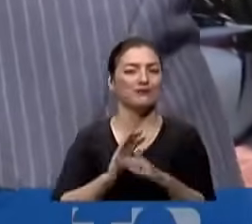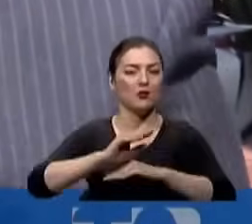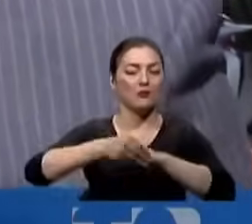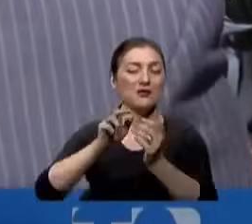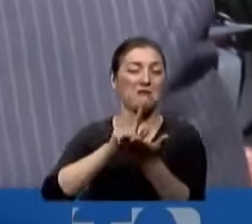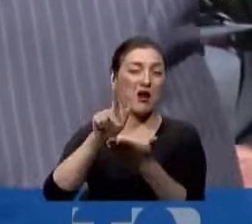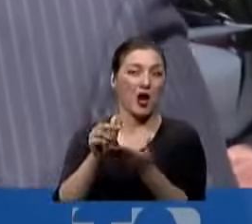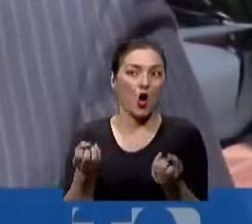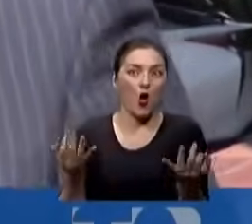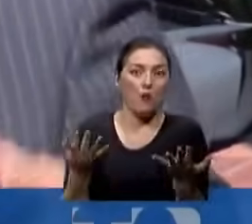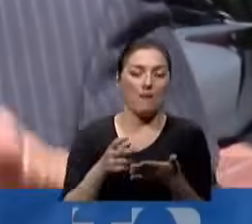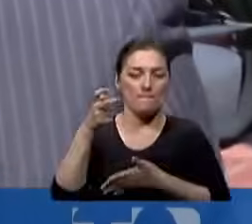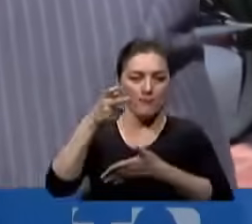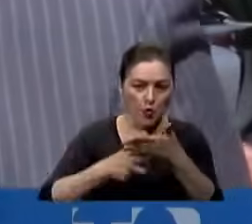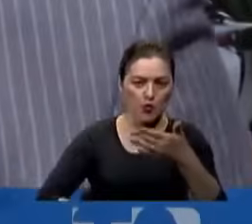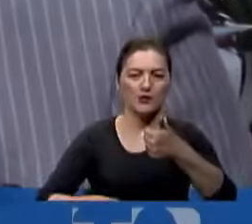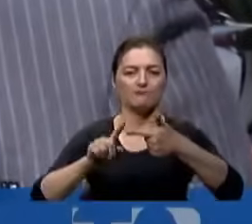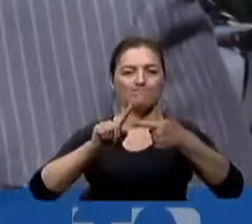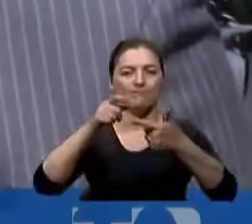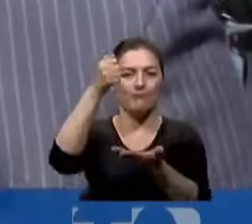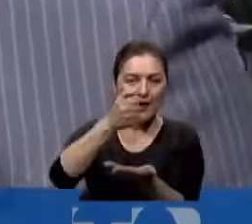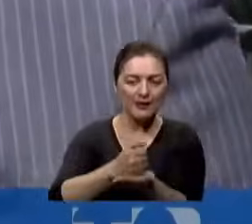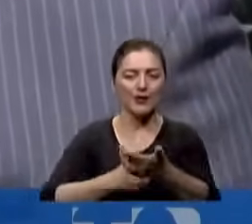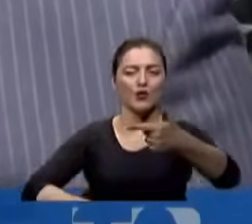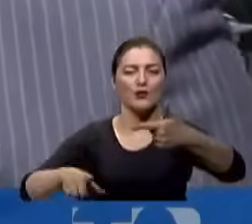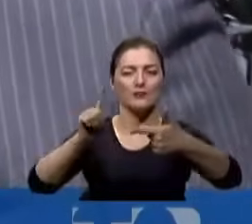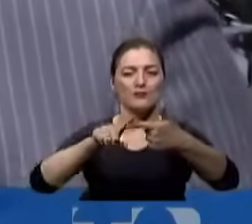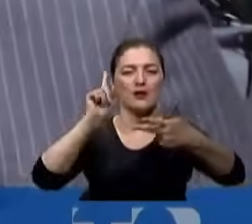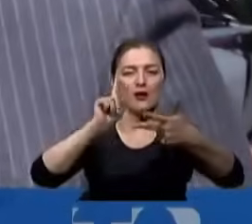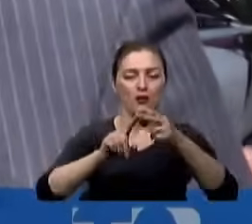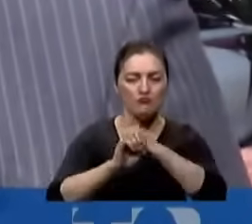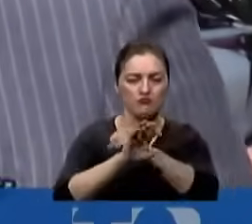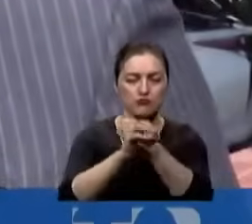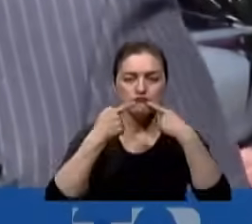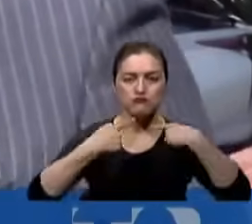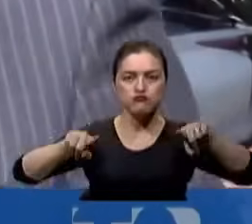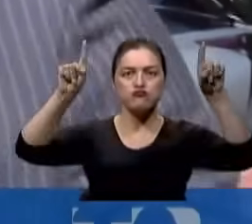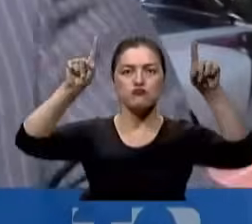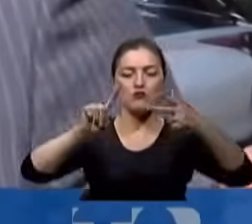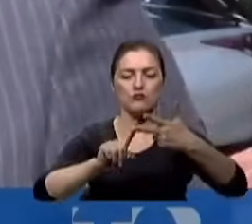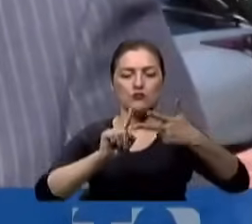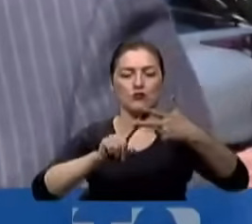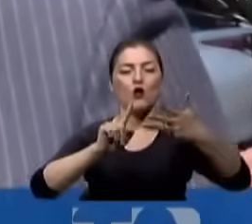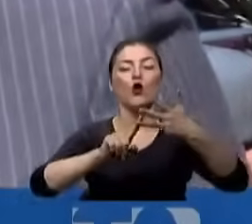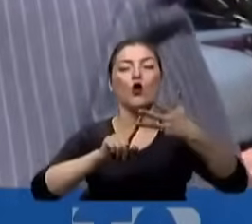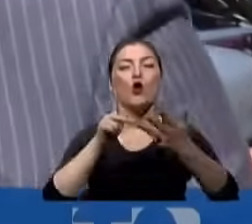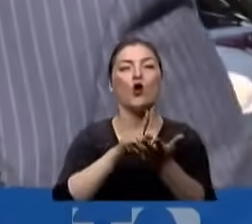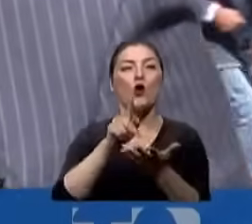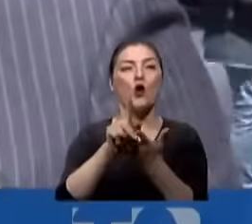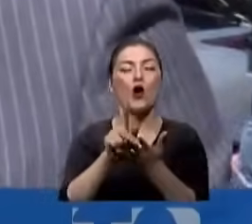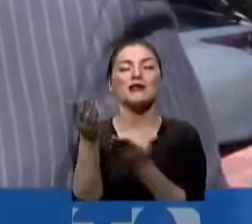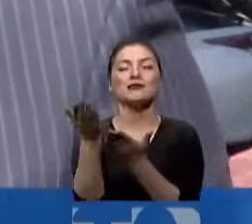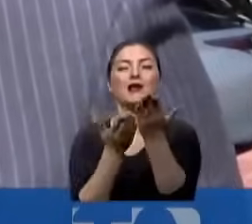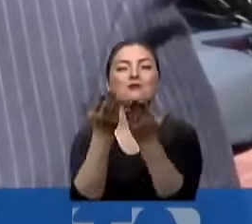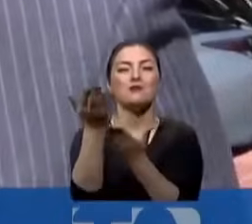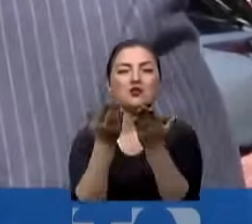de Quito, sino de las multas de tránsito, de la matriculación, de la publicidad exterior, de la tarifa de servicio convencional,